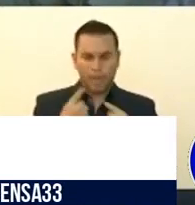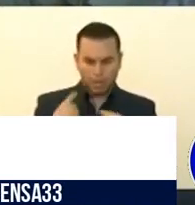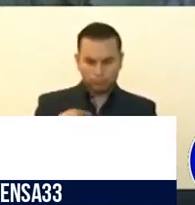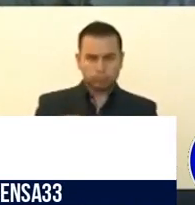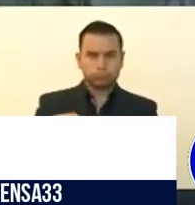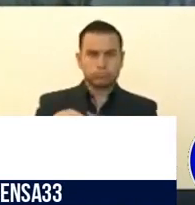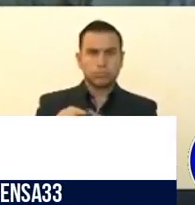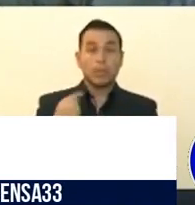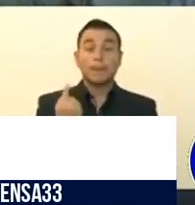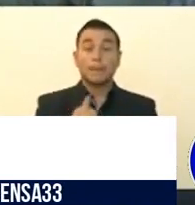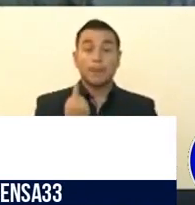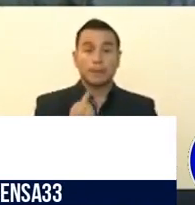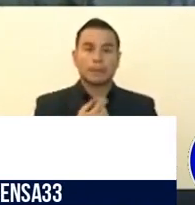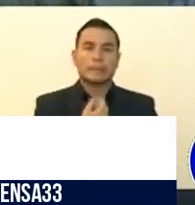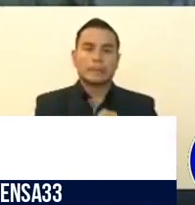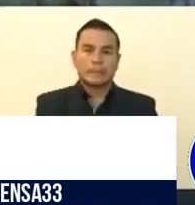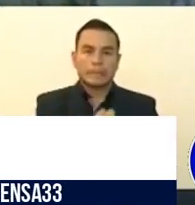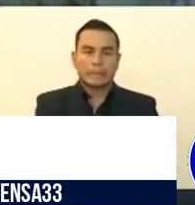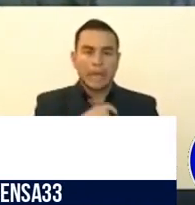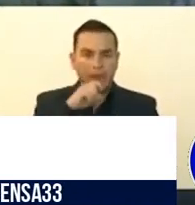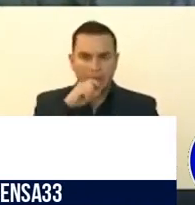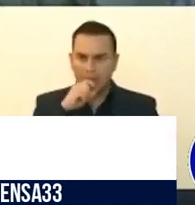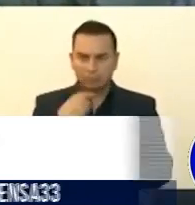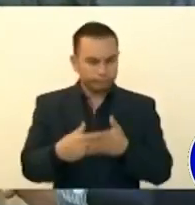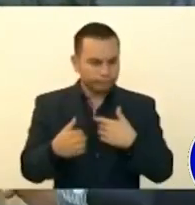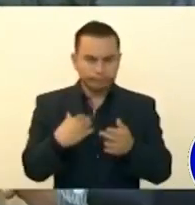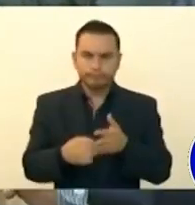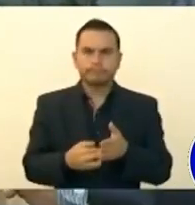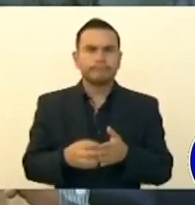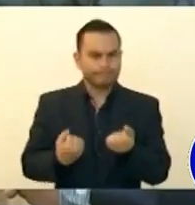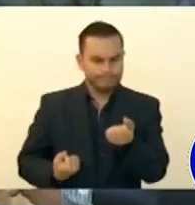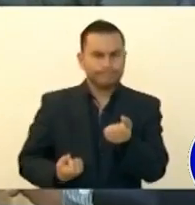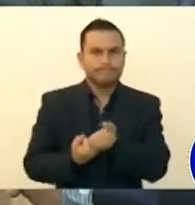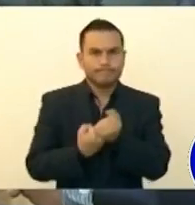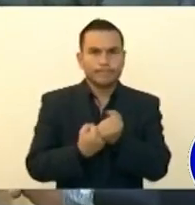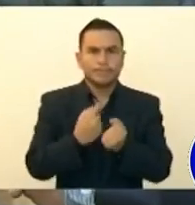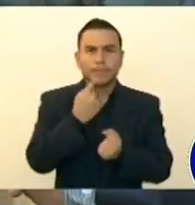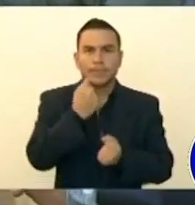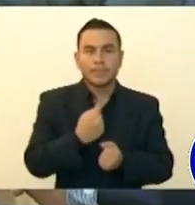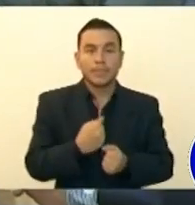país a unirse y evitar que se agudice la crisis económica ante esta emergencia.